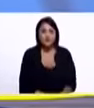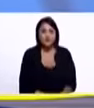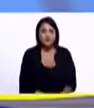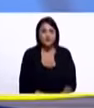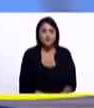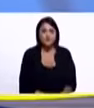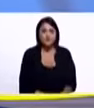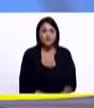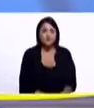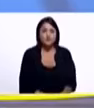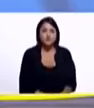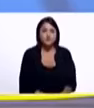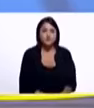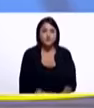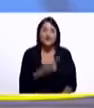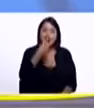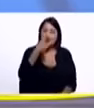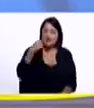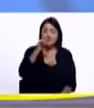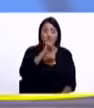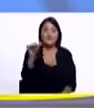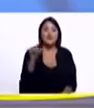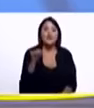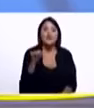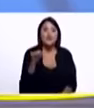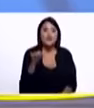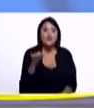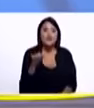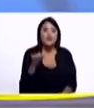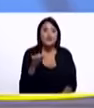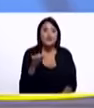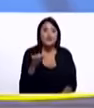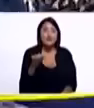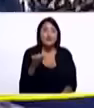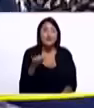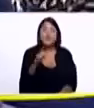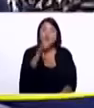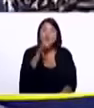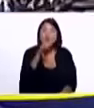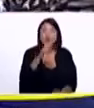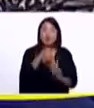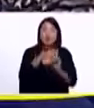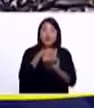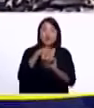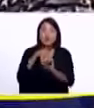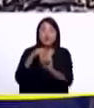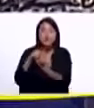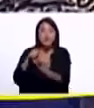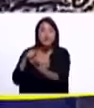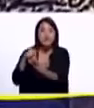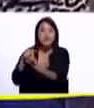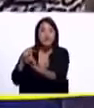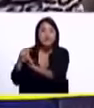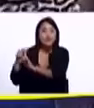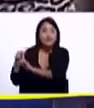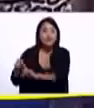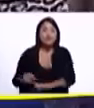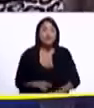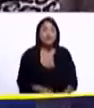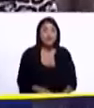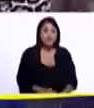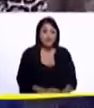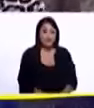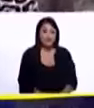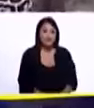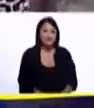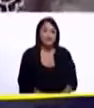que van llegando. La semana pasada fue una semana colmada de buenas noticias. ¿Ah? Vicepresidente de la